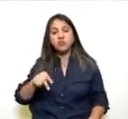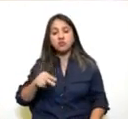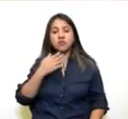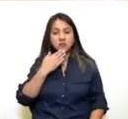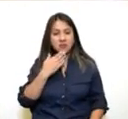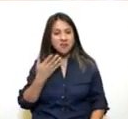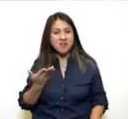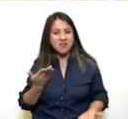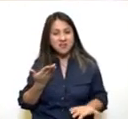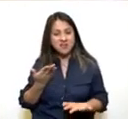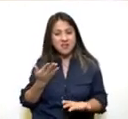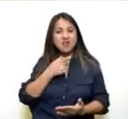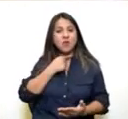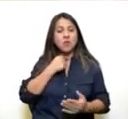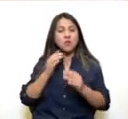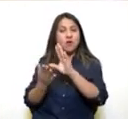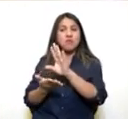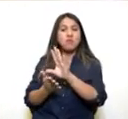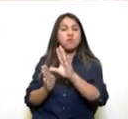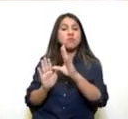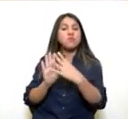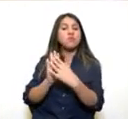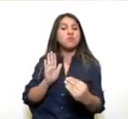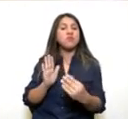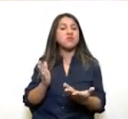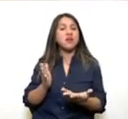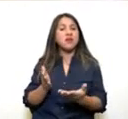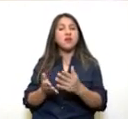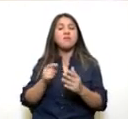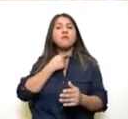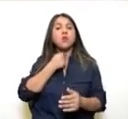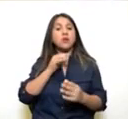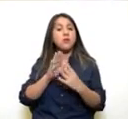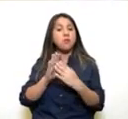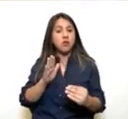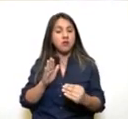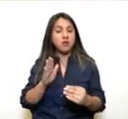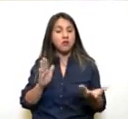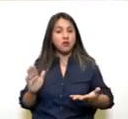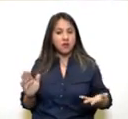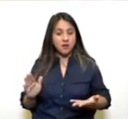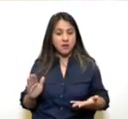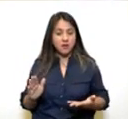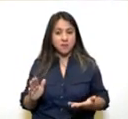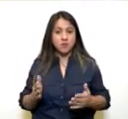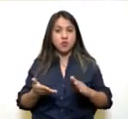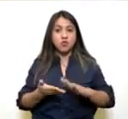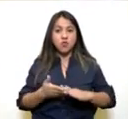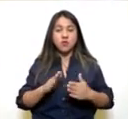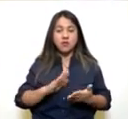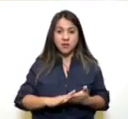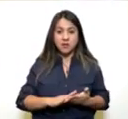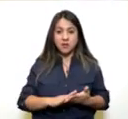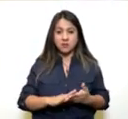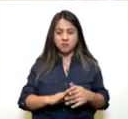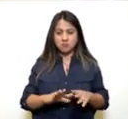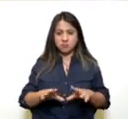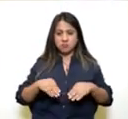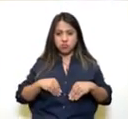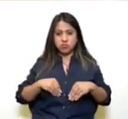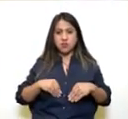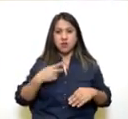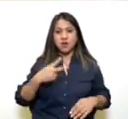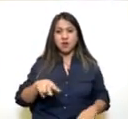el modelo el modelo como unitarista que se impregnó en